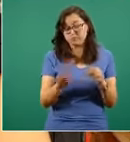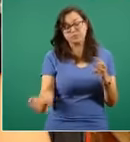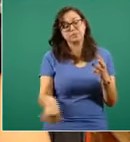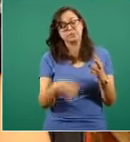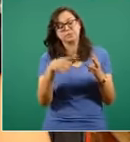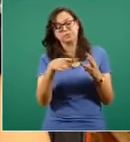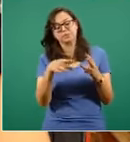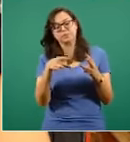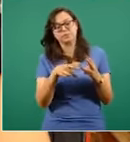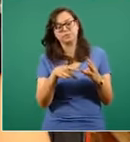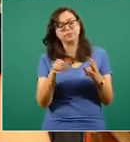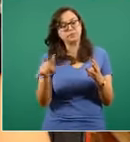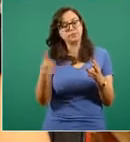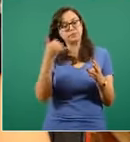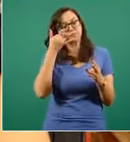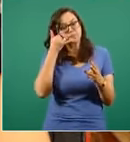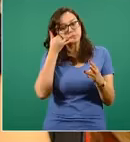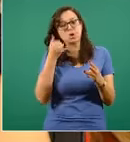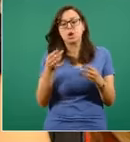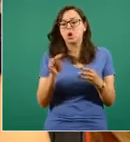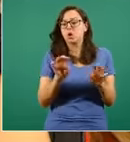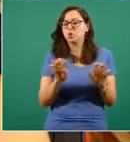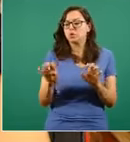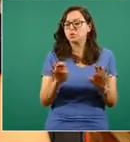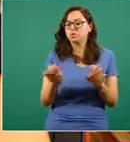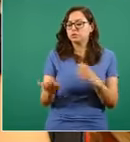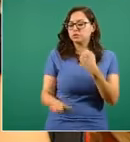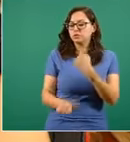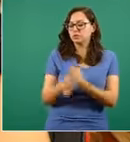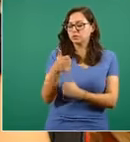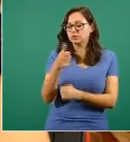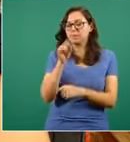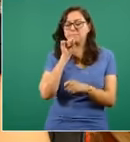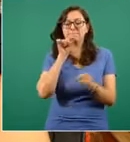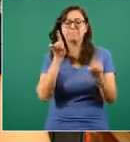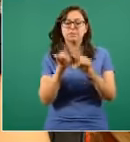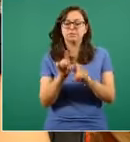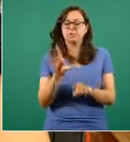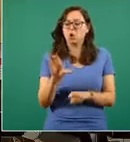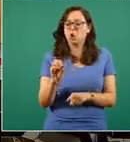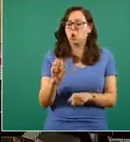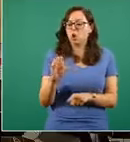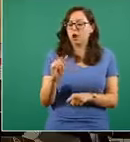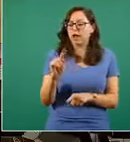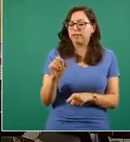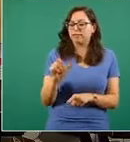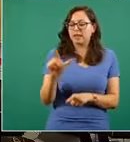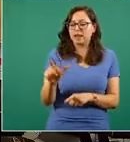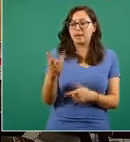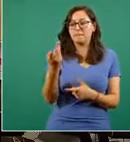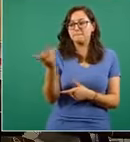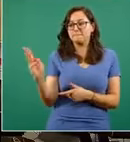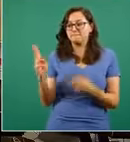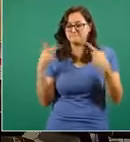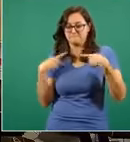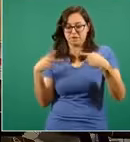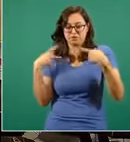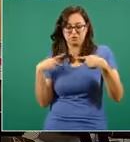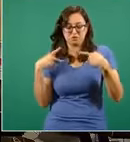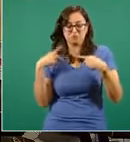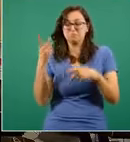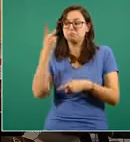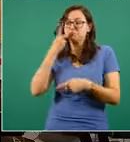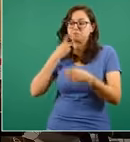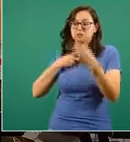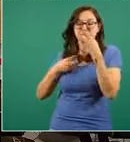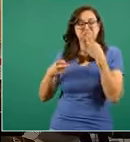Locatel. Todo ha habido, y eso se lo comento porque la gente nos los ha dicho, no han recibido la